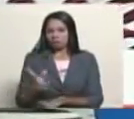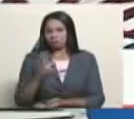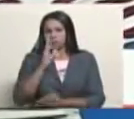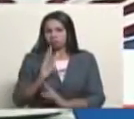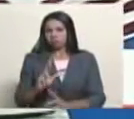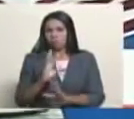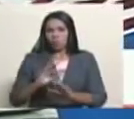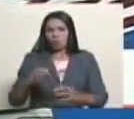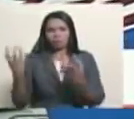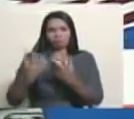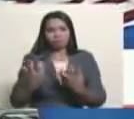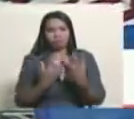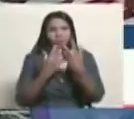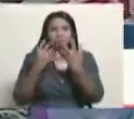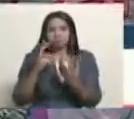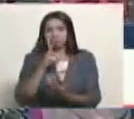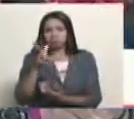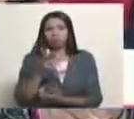Es una guerra brutal